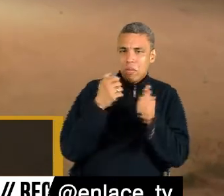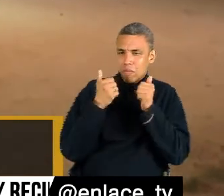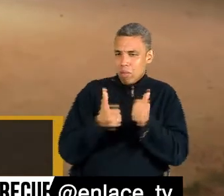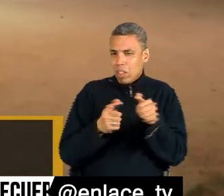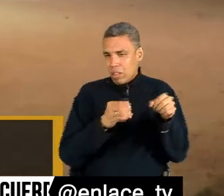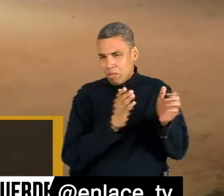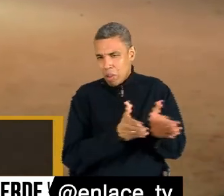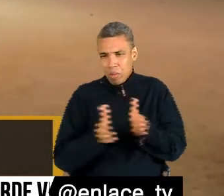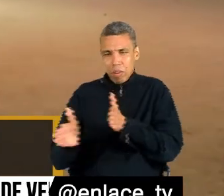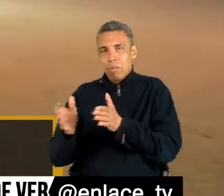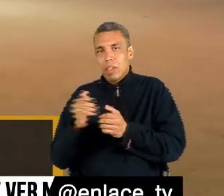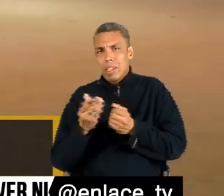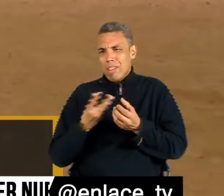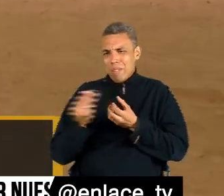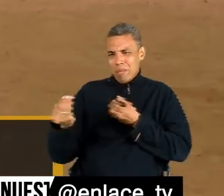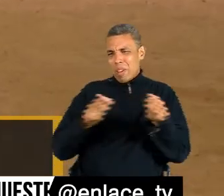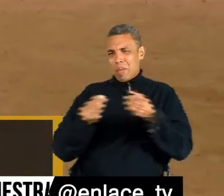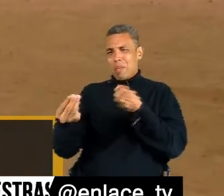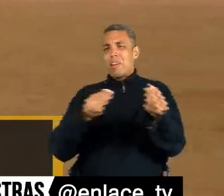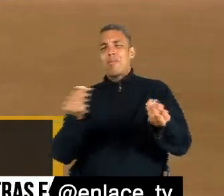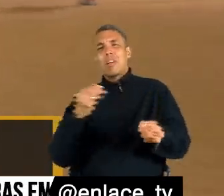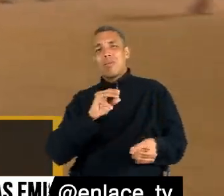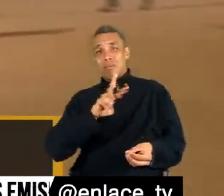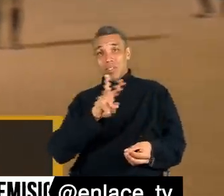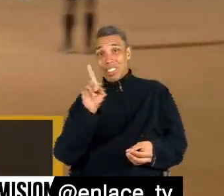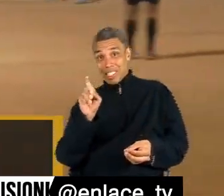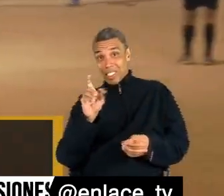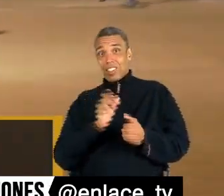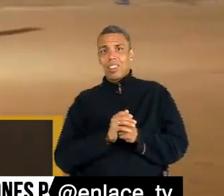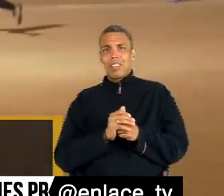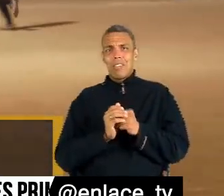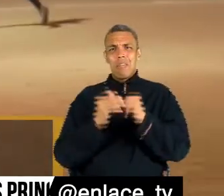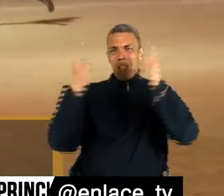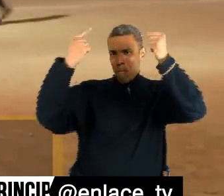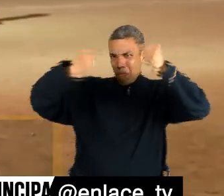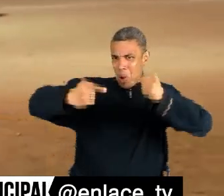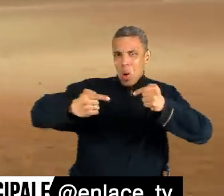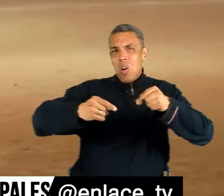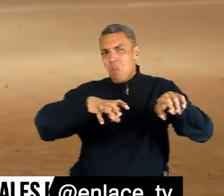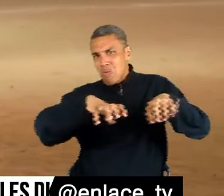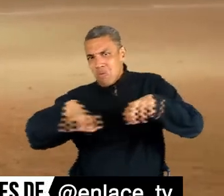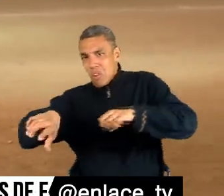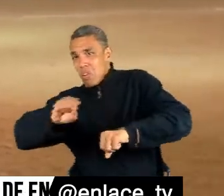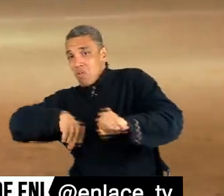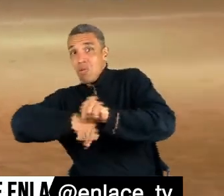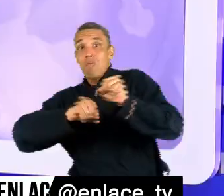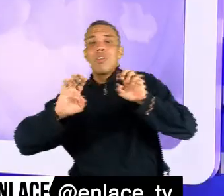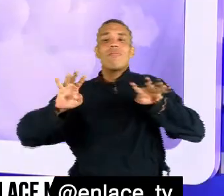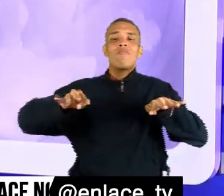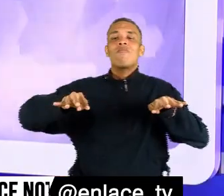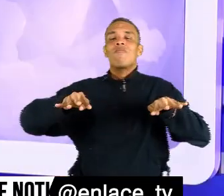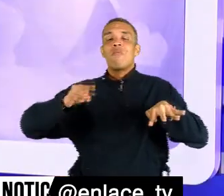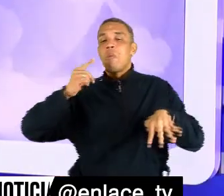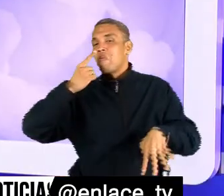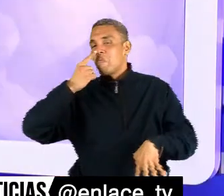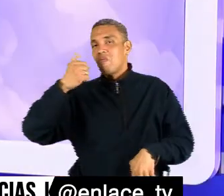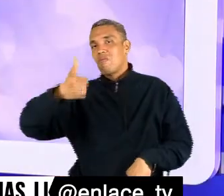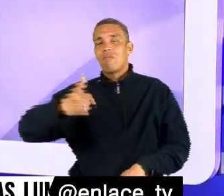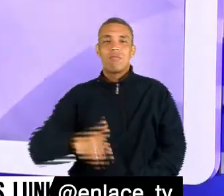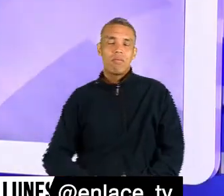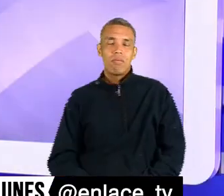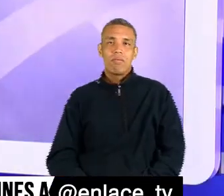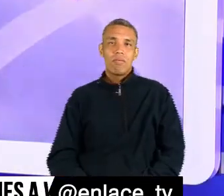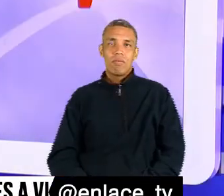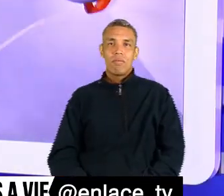torneo participaron 36 equipos, los cuales deleitaron al público con su talento deportivo. De mañana en